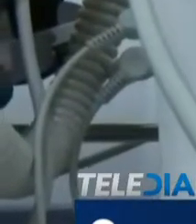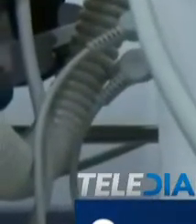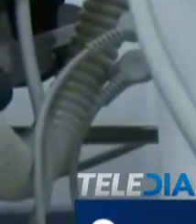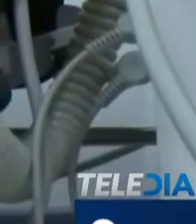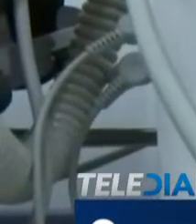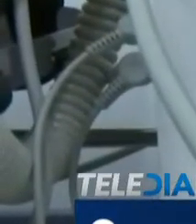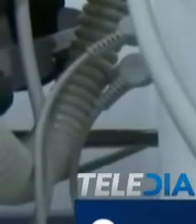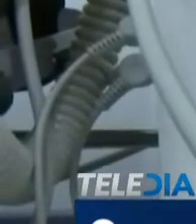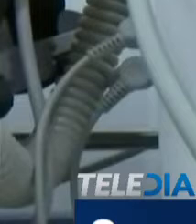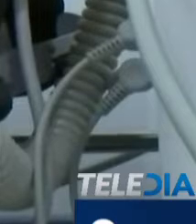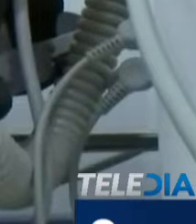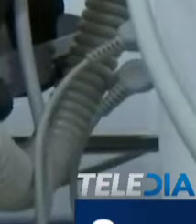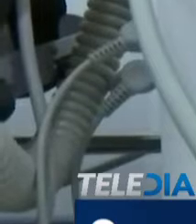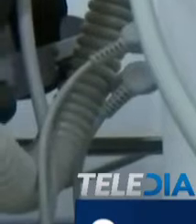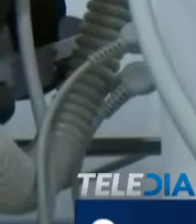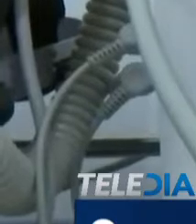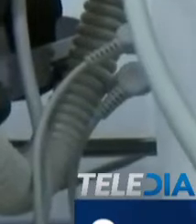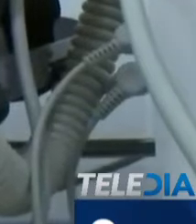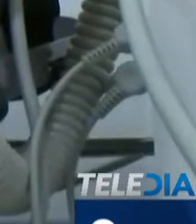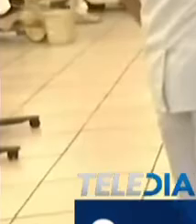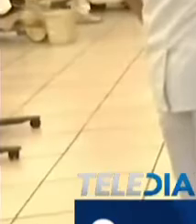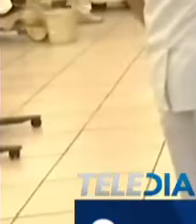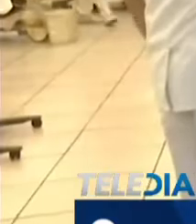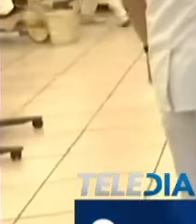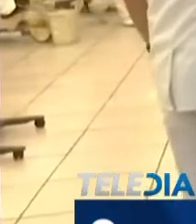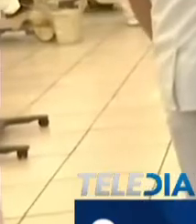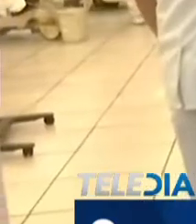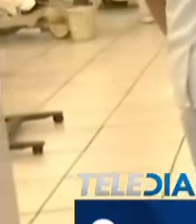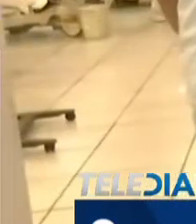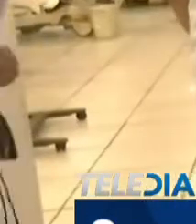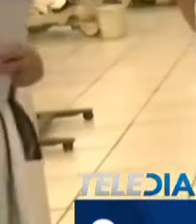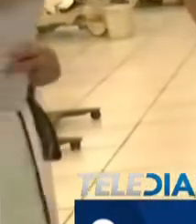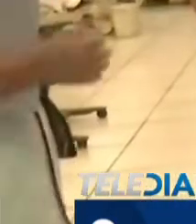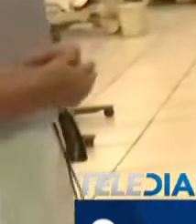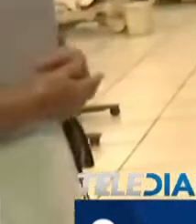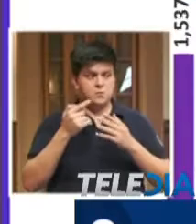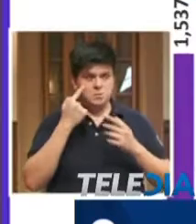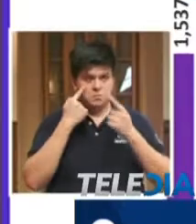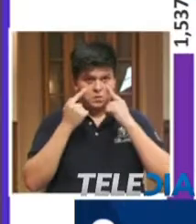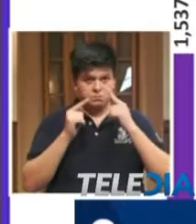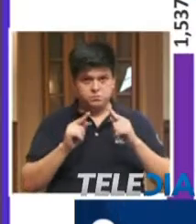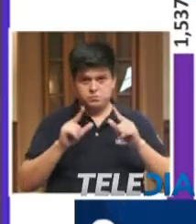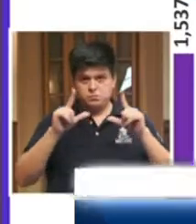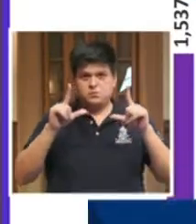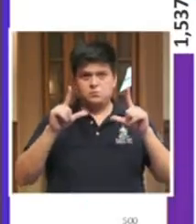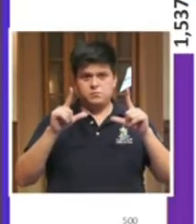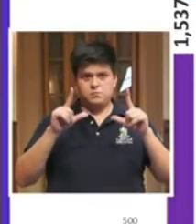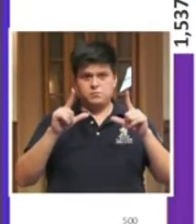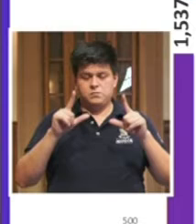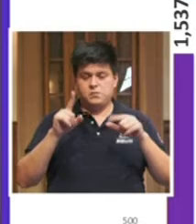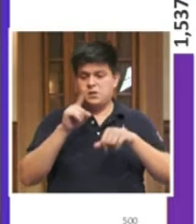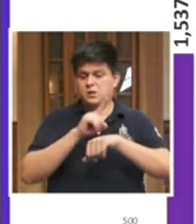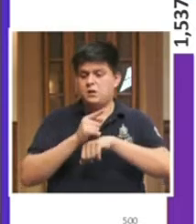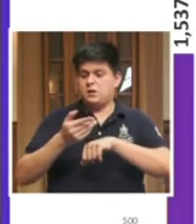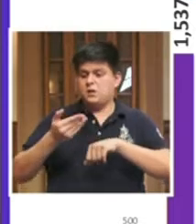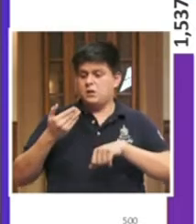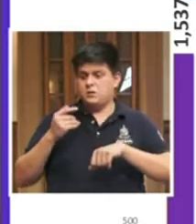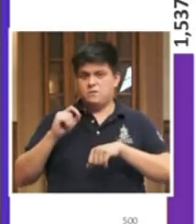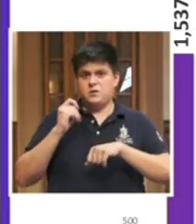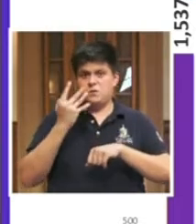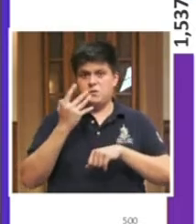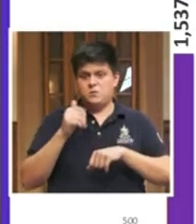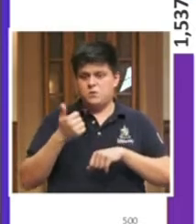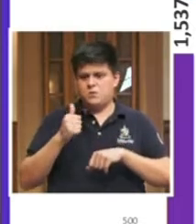han ido a la baja. Este martes se reportaron 1.334. El día 24 de agosto